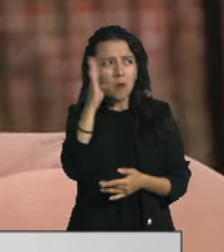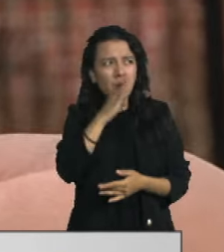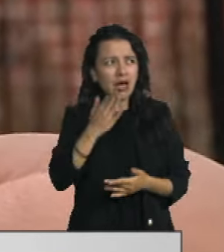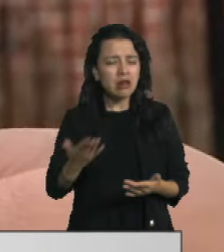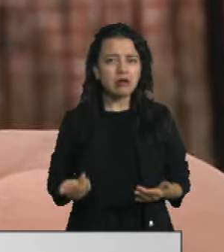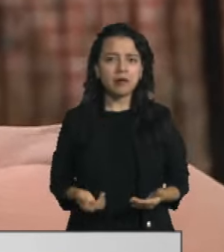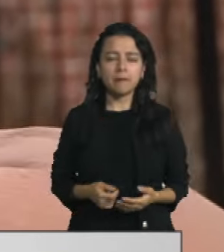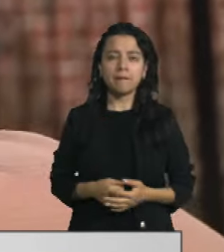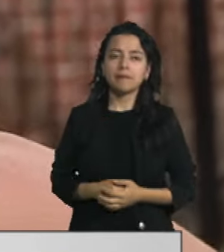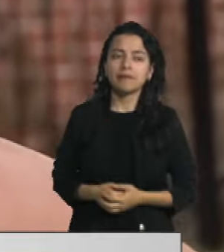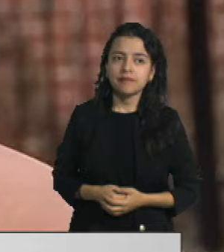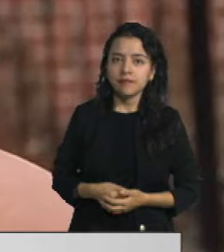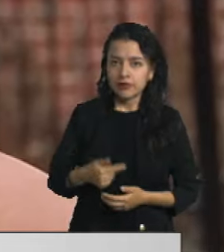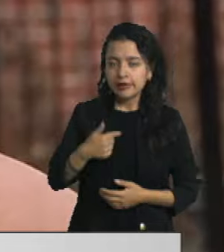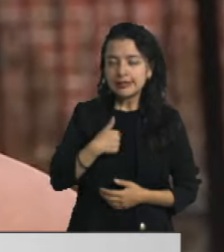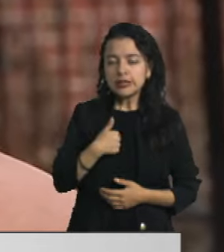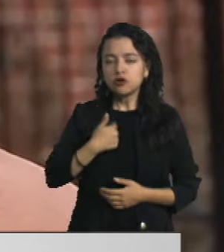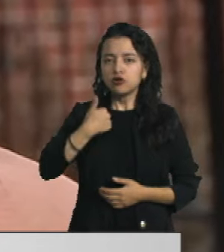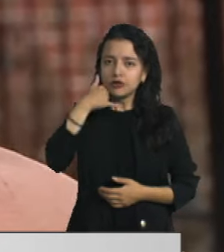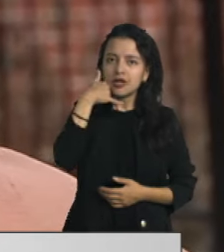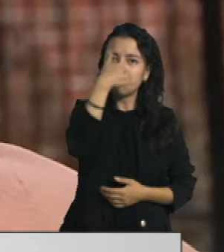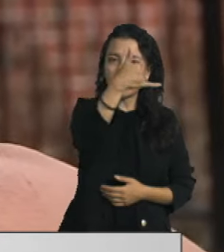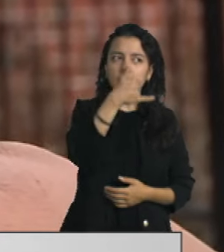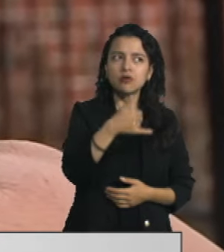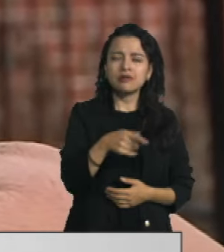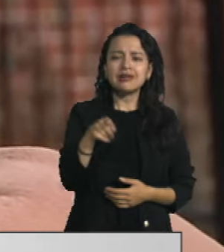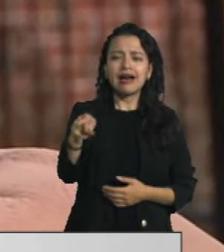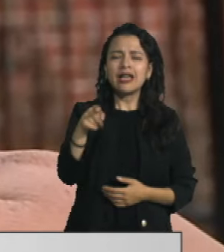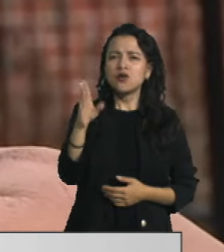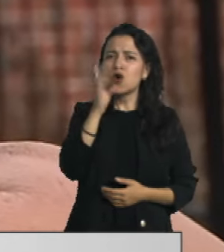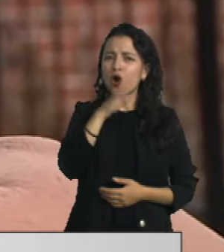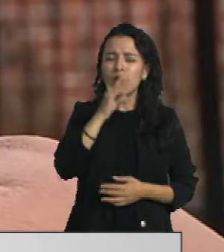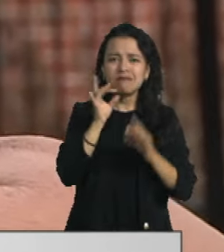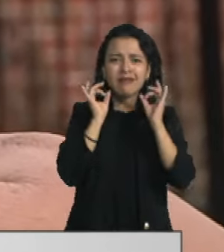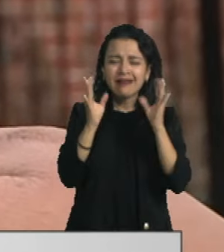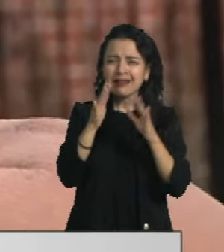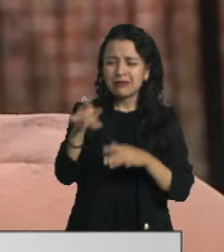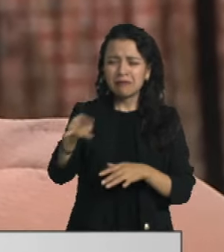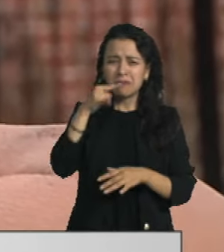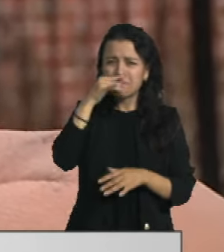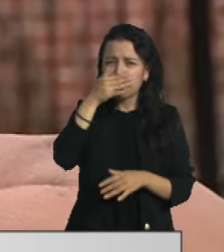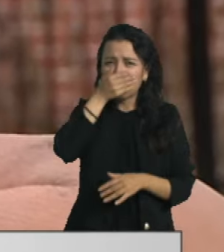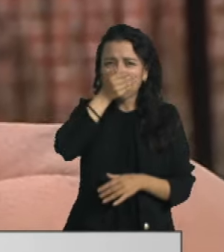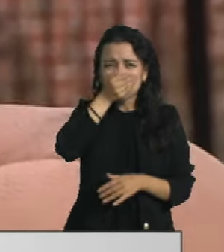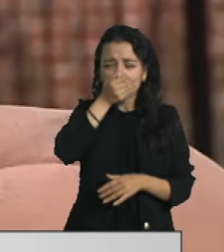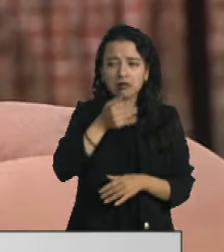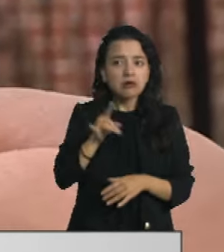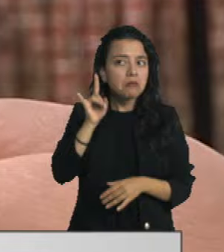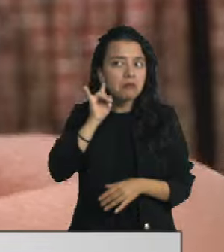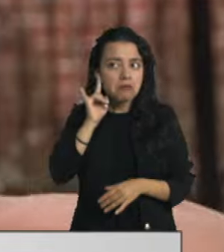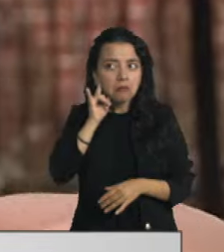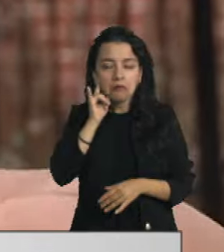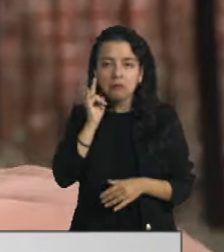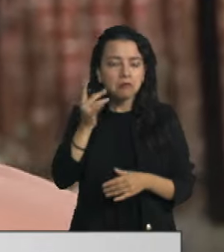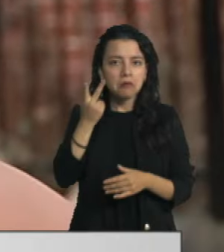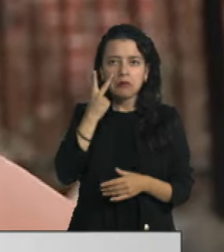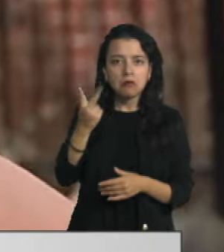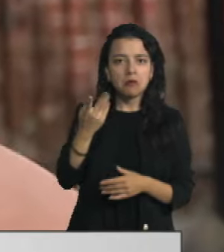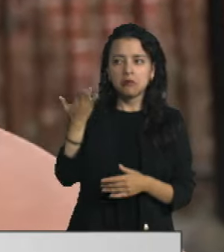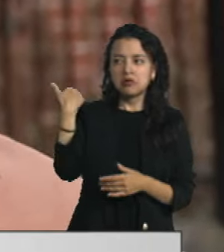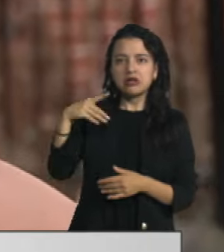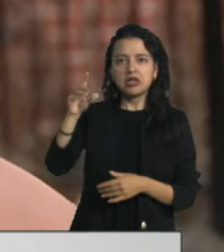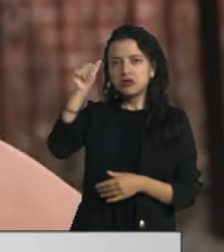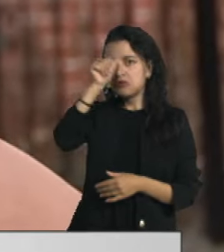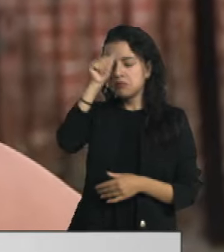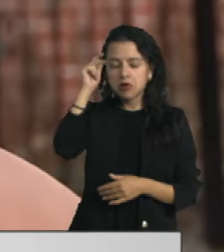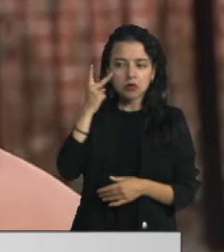apartamento, y le dijimos que había un olor muy extraño ahí, que el que vivía ahí no se veía desde el